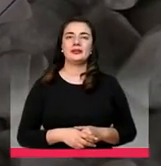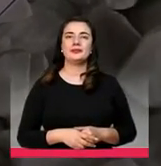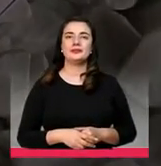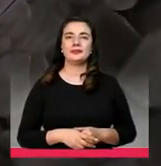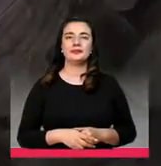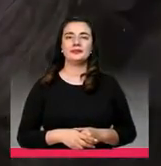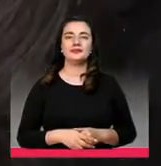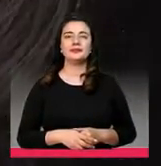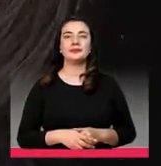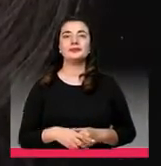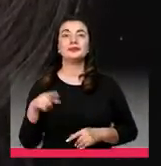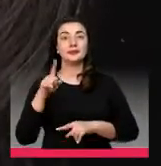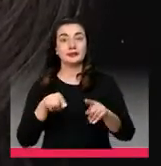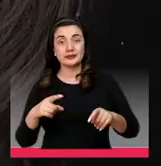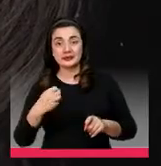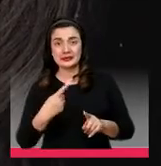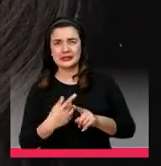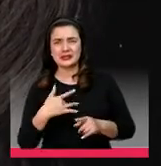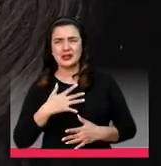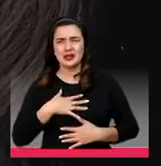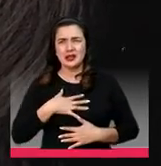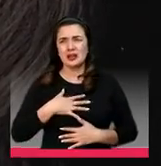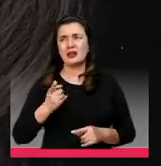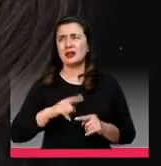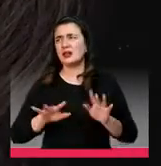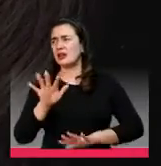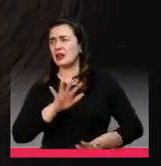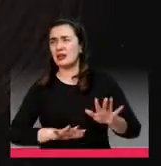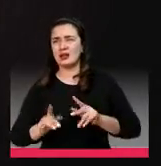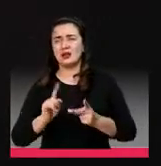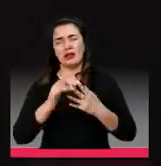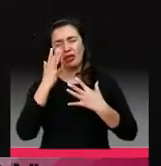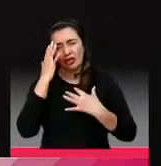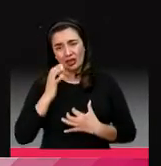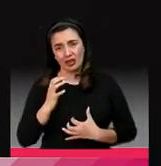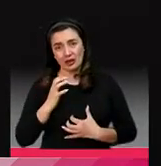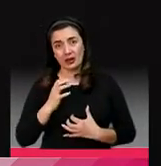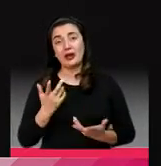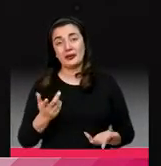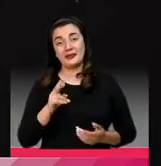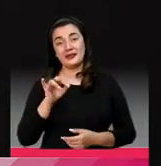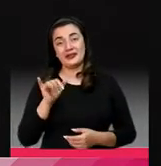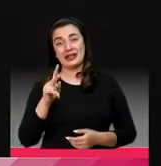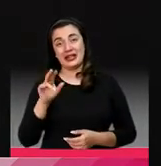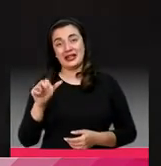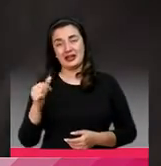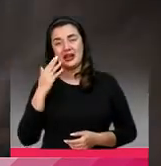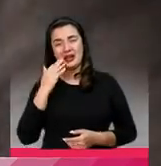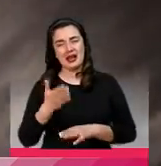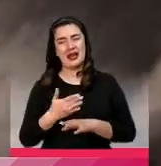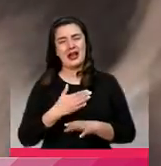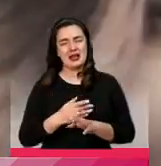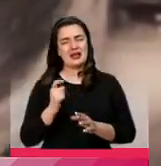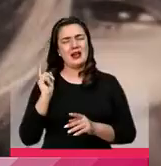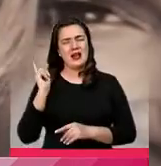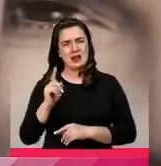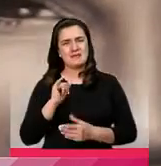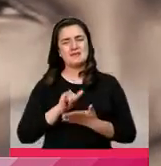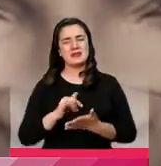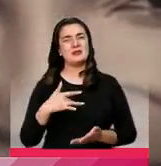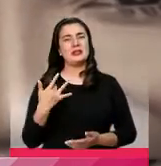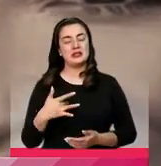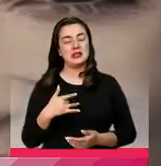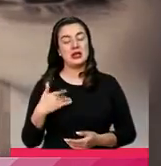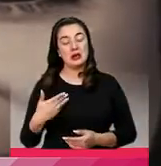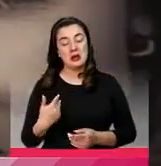¿Alguna vez se ha sentido ahogado, perdido o profundamente triste? Valentina Lizcano se sintió así por muchos años, hasta que